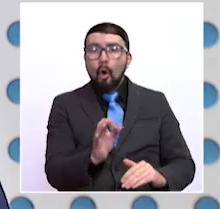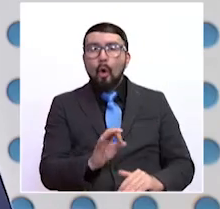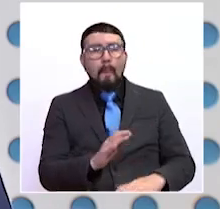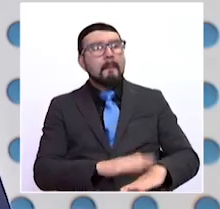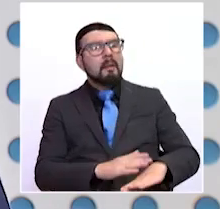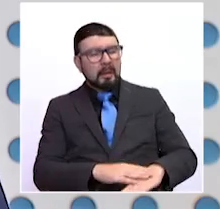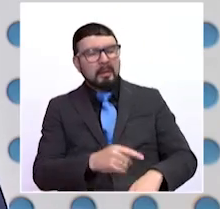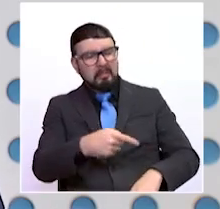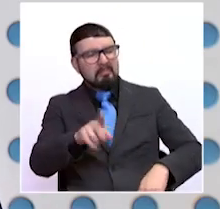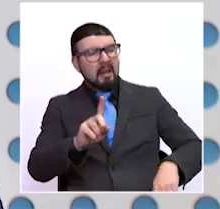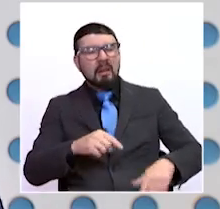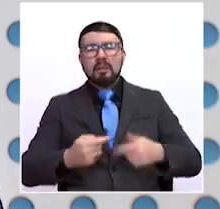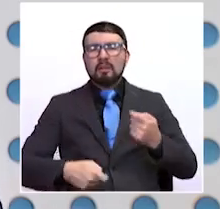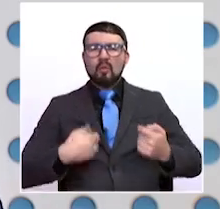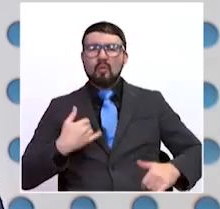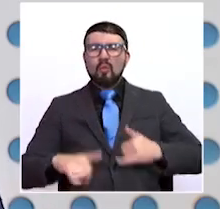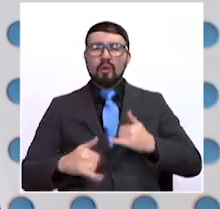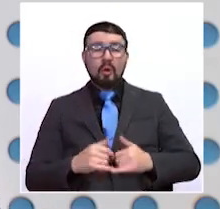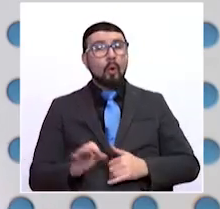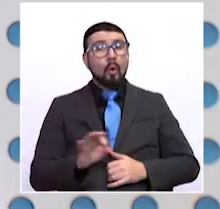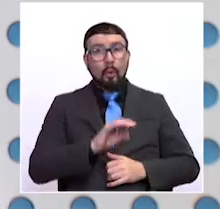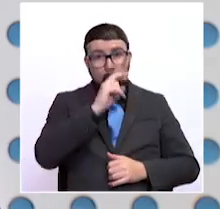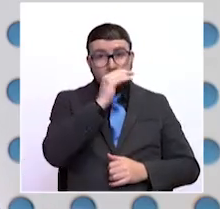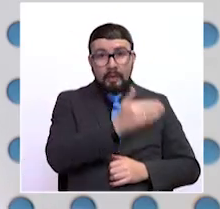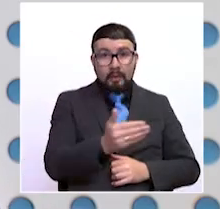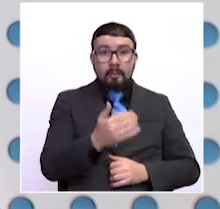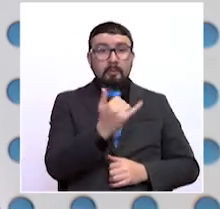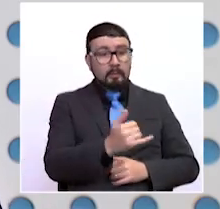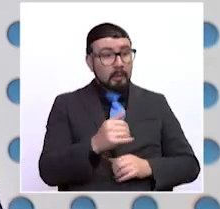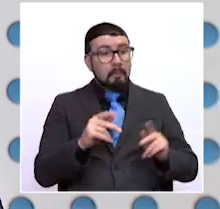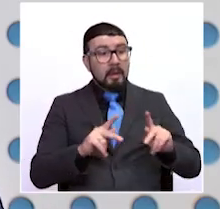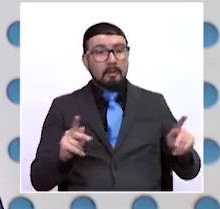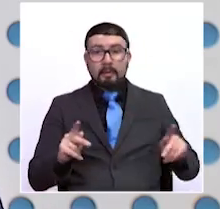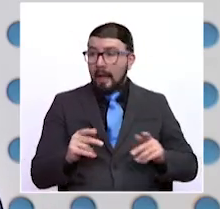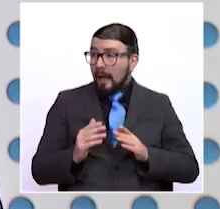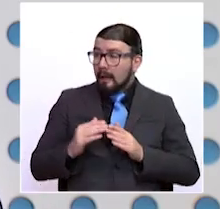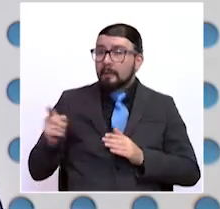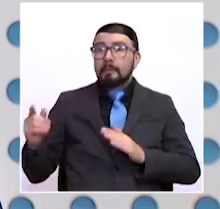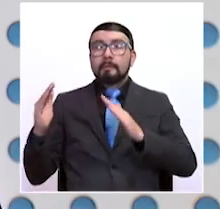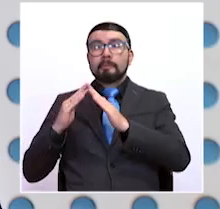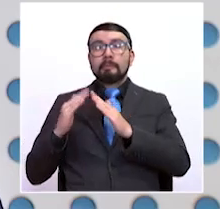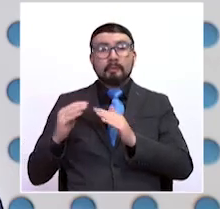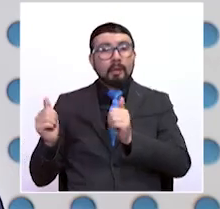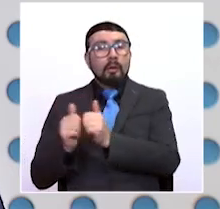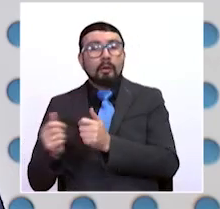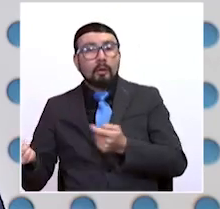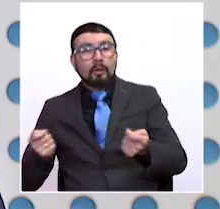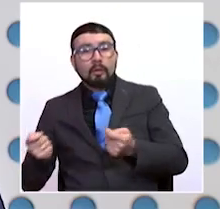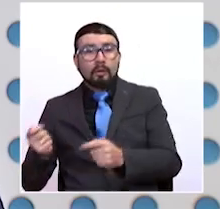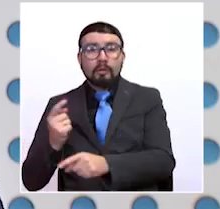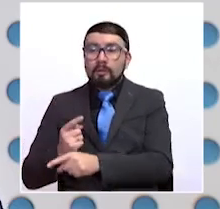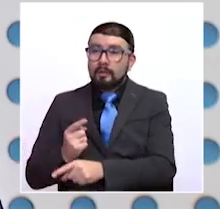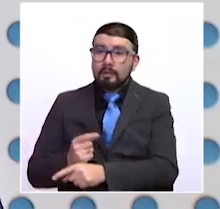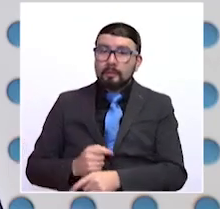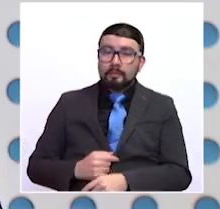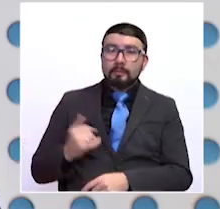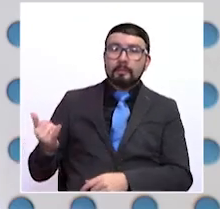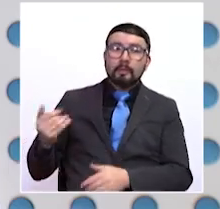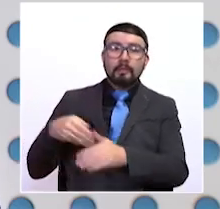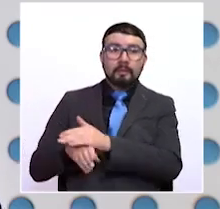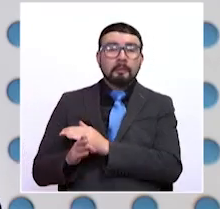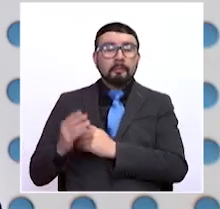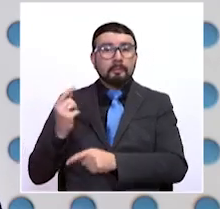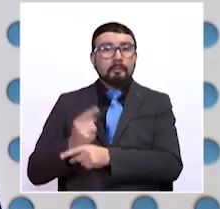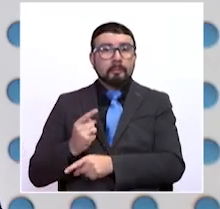o cómo los niños sin permiso se van donde el vecino, donde el primito, donde los tíos, que